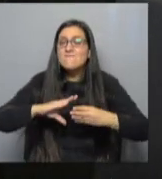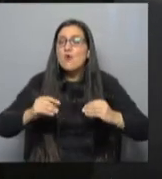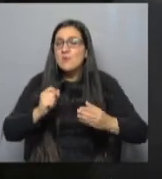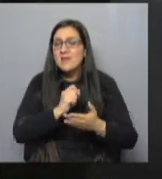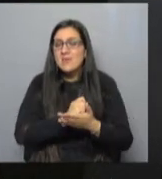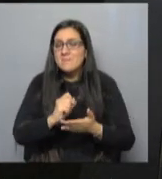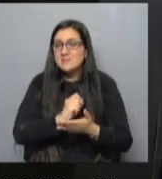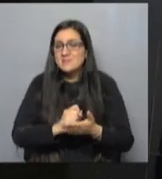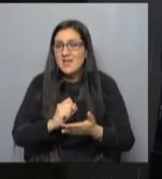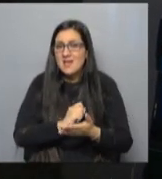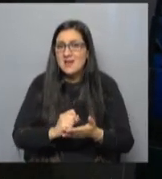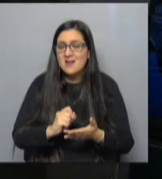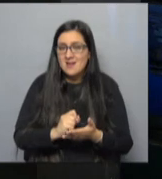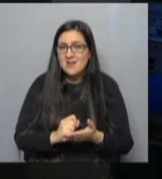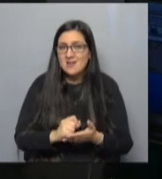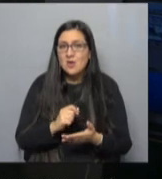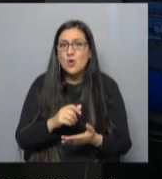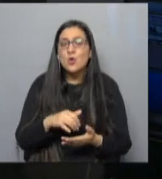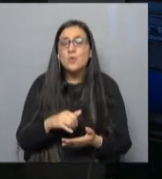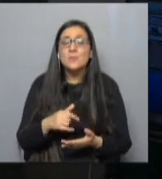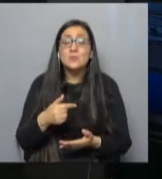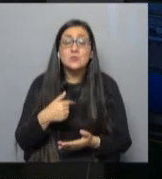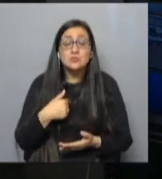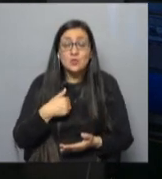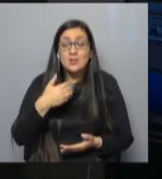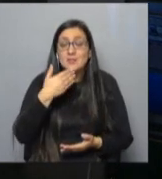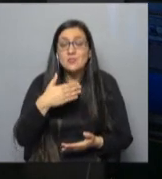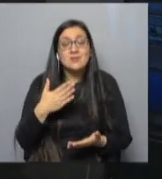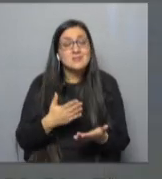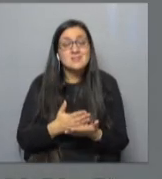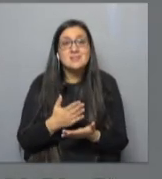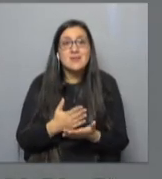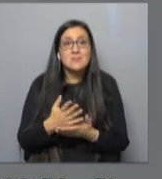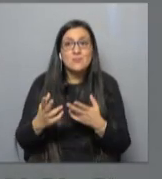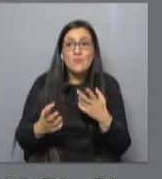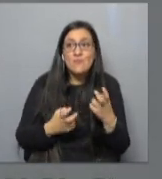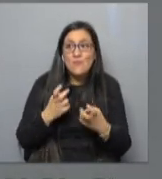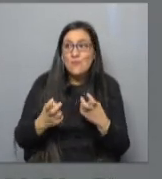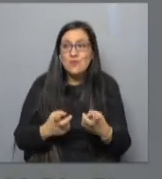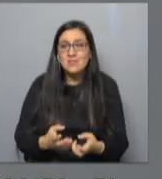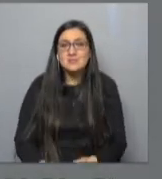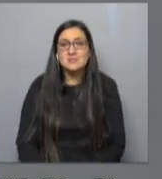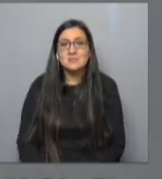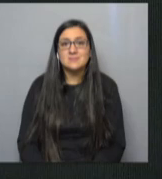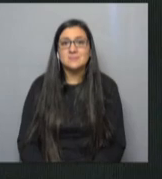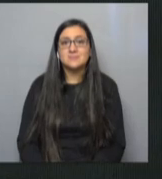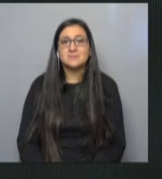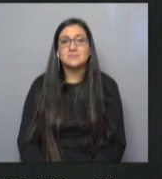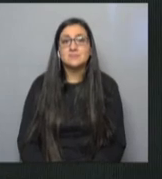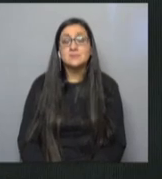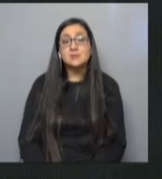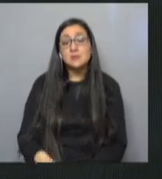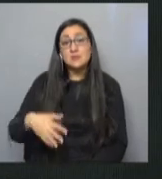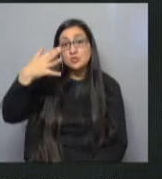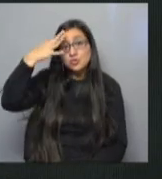de finalidad porque ella fue una gran innovadora persona que una entiende que siempre estuvo en búsquedas cuáles bueno yo creo que hizo de